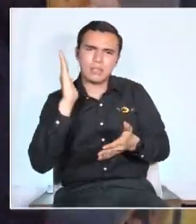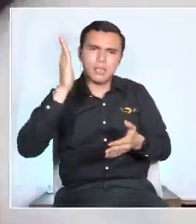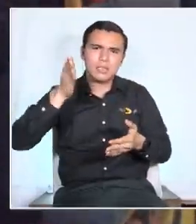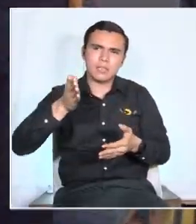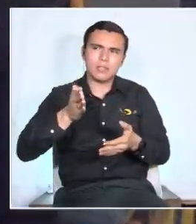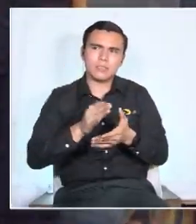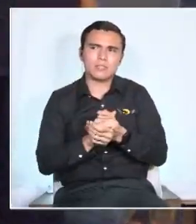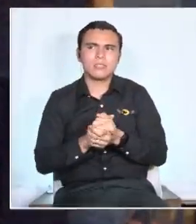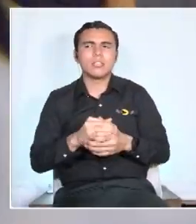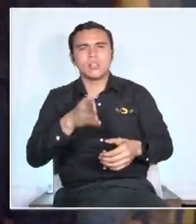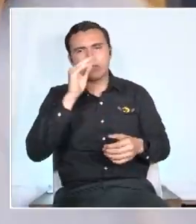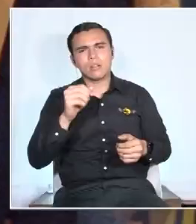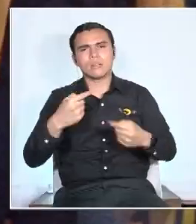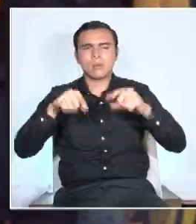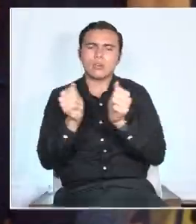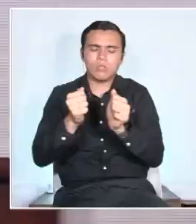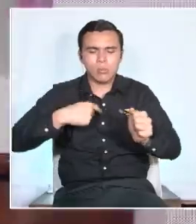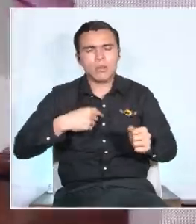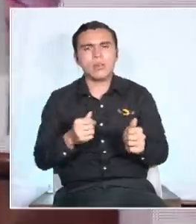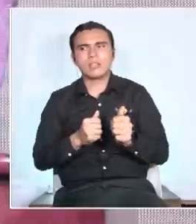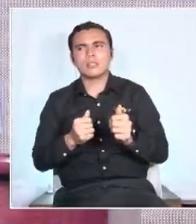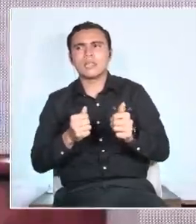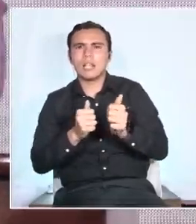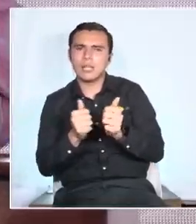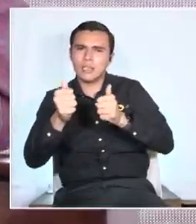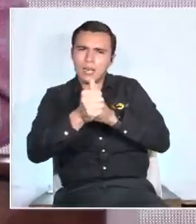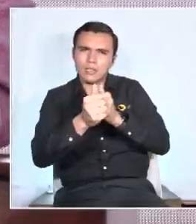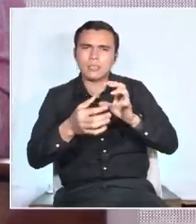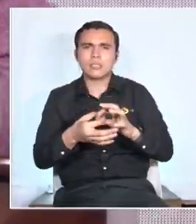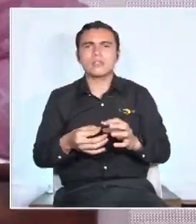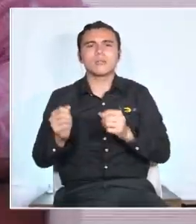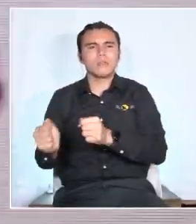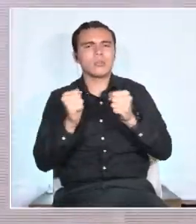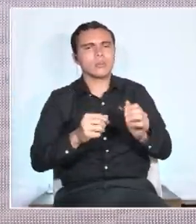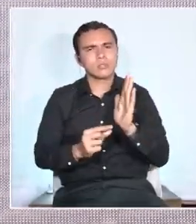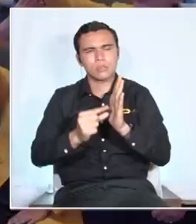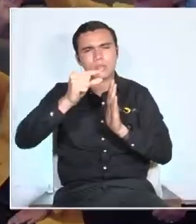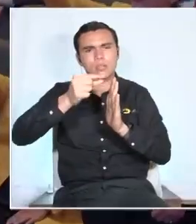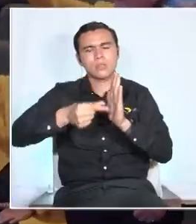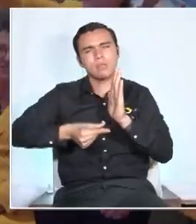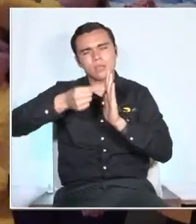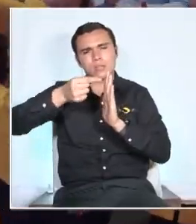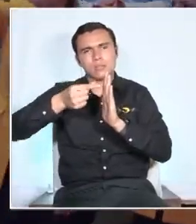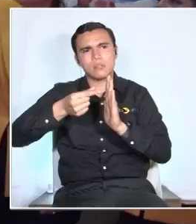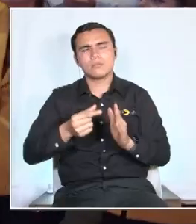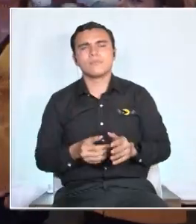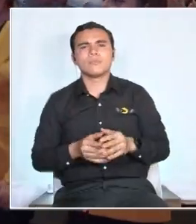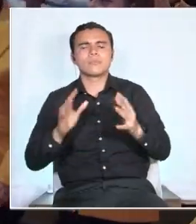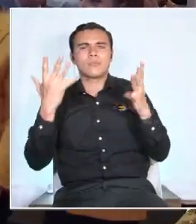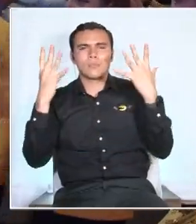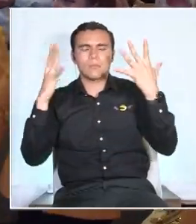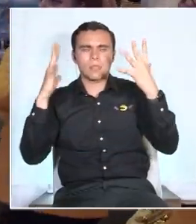porque Dios va conmigo delante como poderoso gigante. Oh, alguien me tiene que entender.